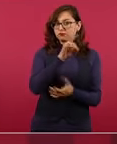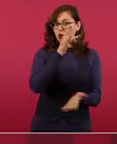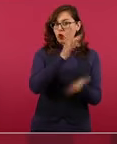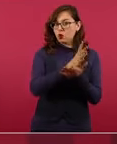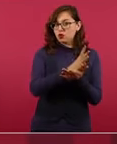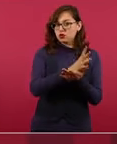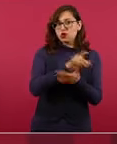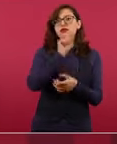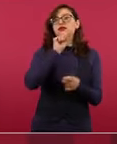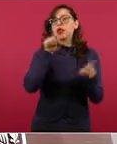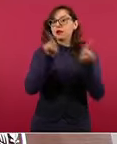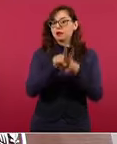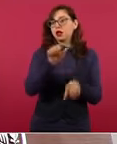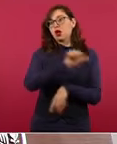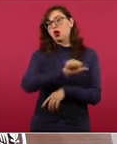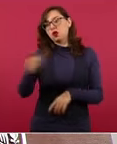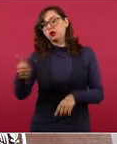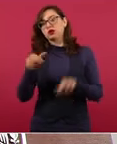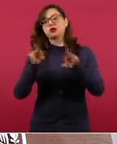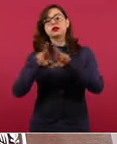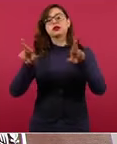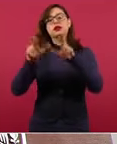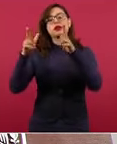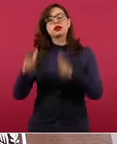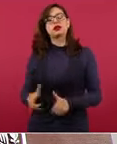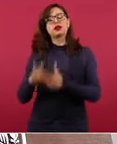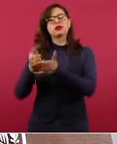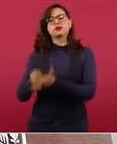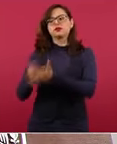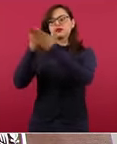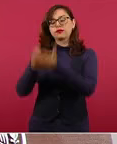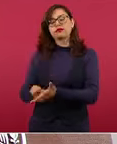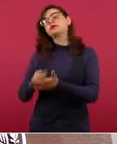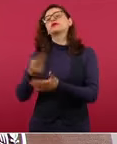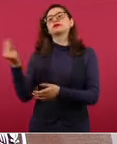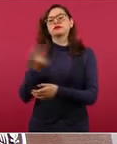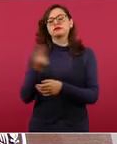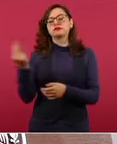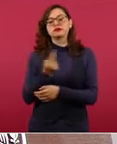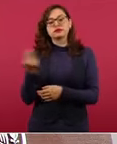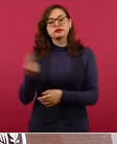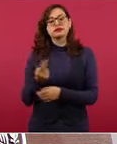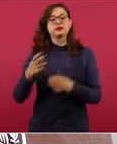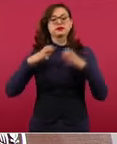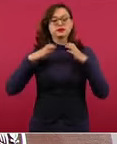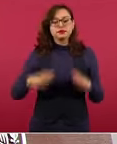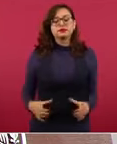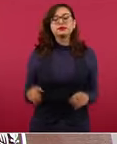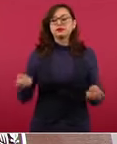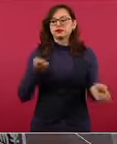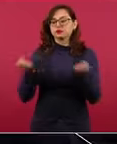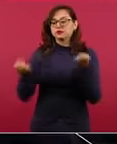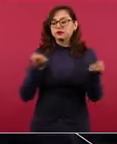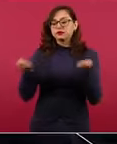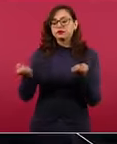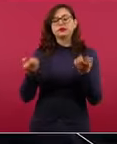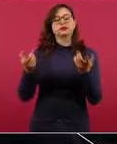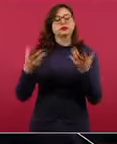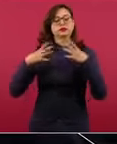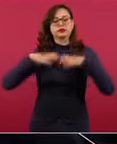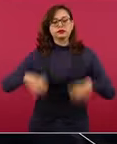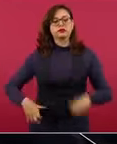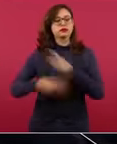también en yucatán para el tema de rehabilitación trapa terapia física y trauma y ortopedia